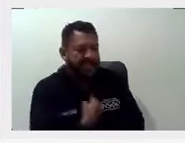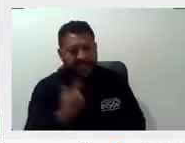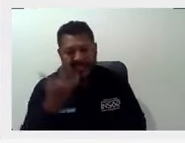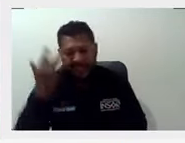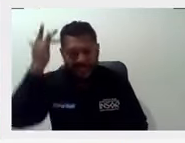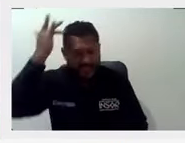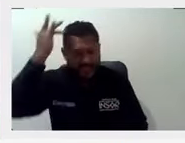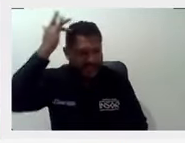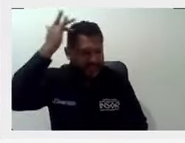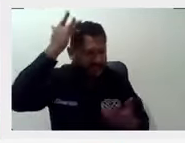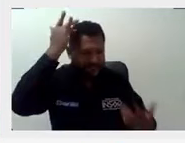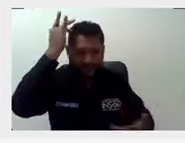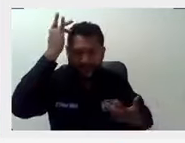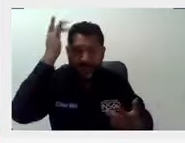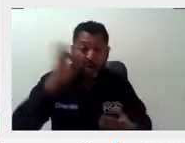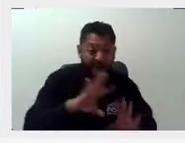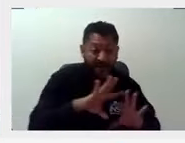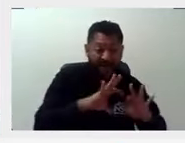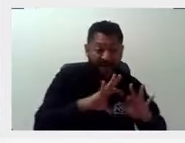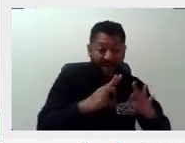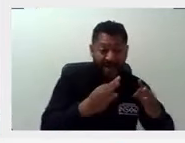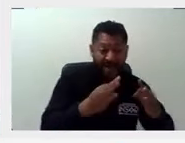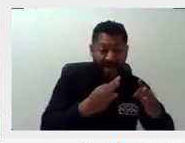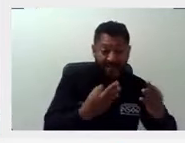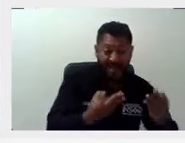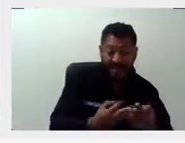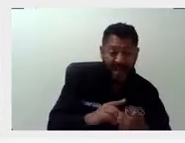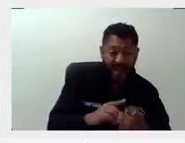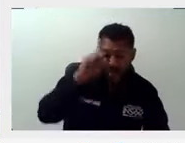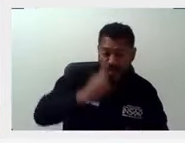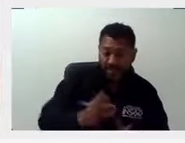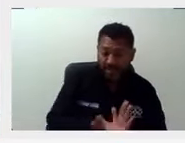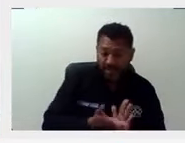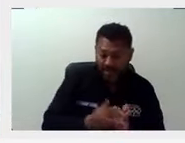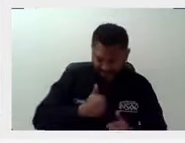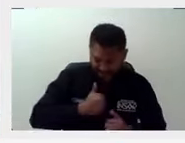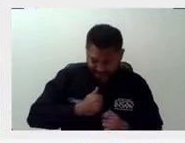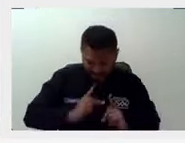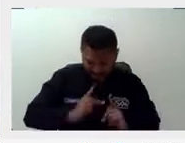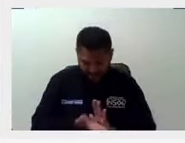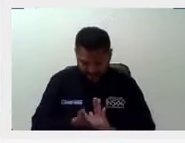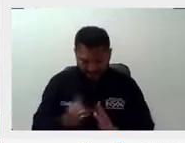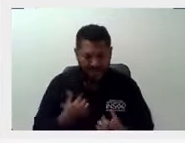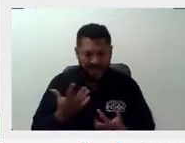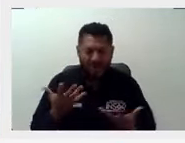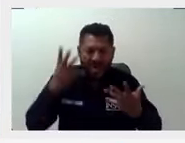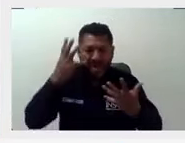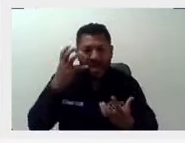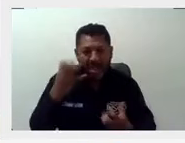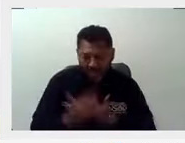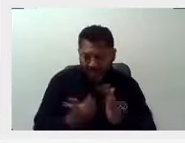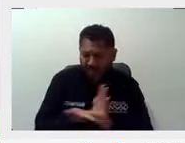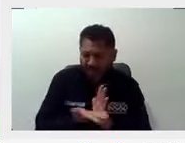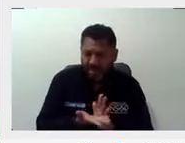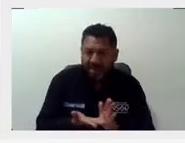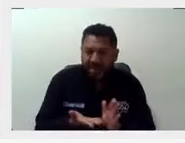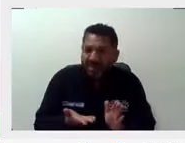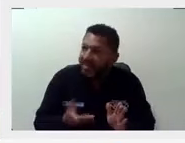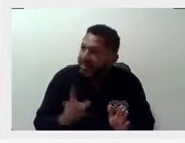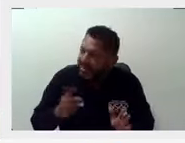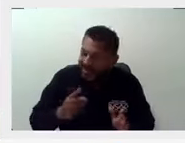familia, es que él no puede aprender, ni para el niño sentirse agobiado haciendo un proceso educativo. O sea, todo tiene que